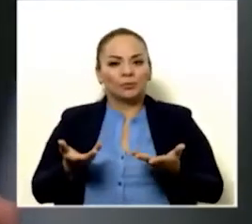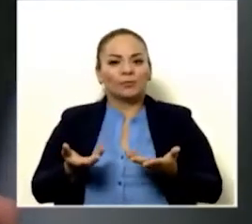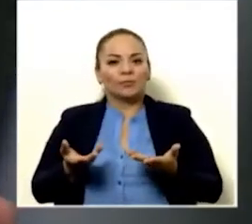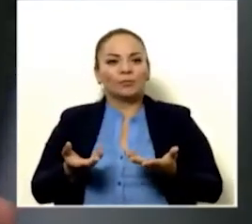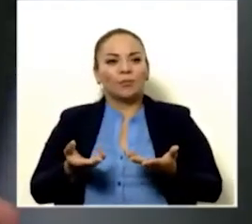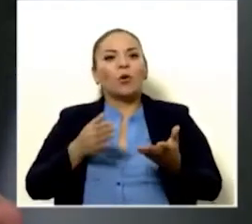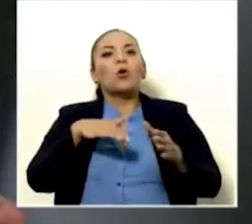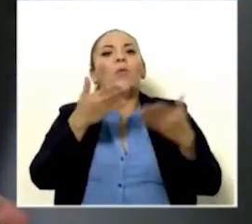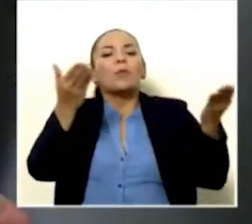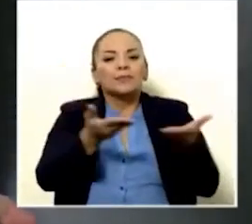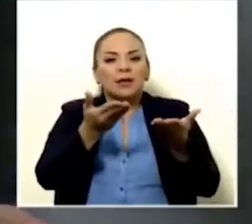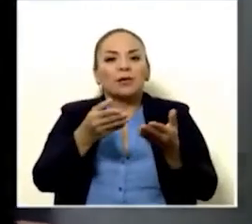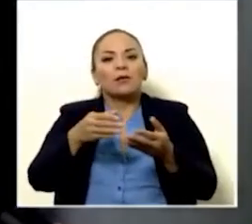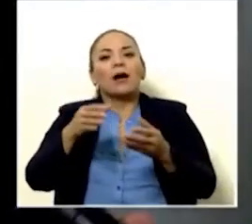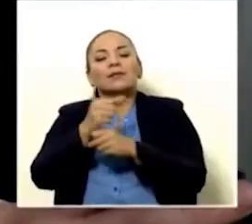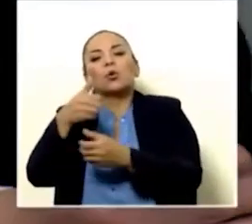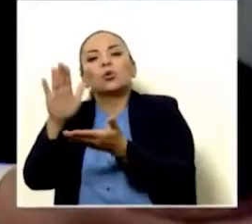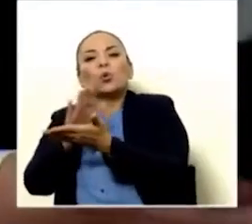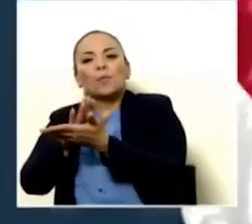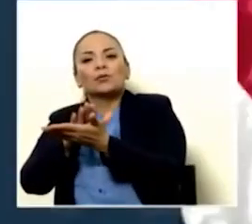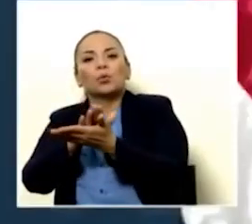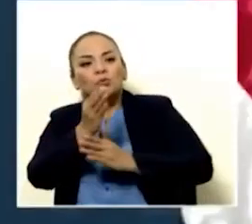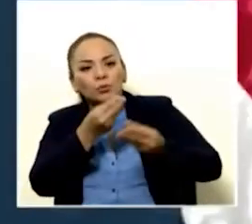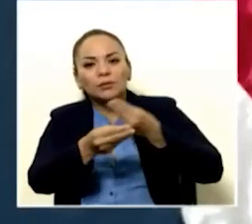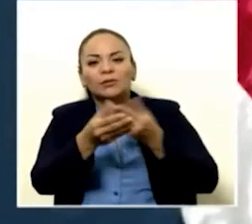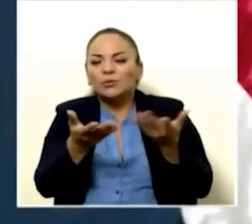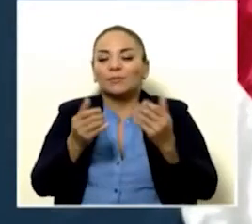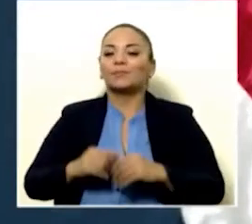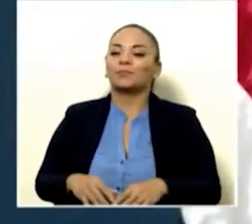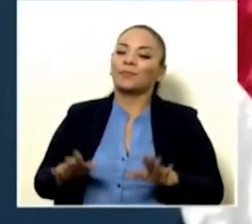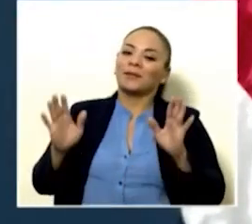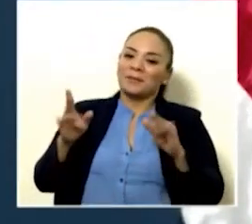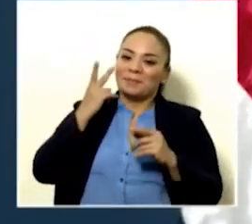que es lo que se espera, ¿no? Vea,